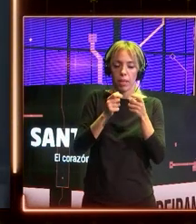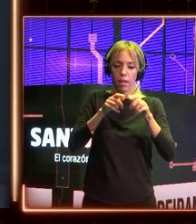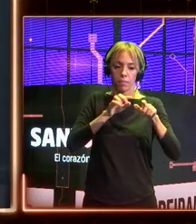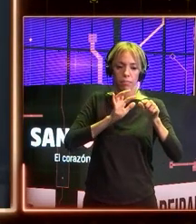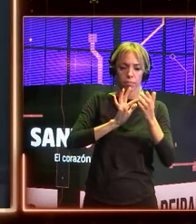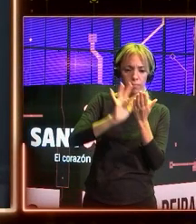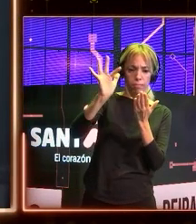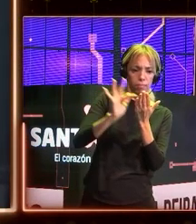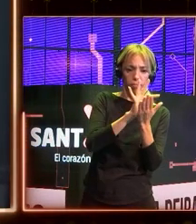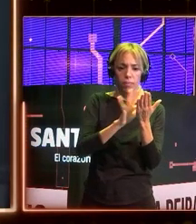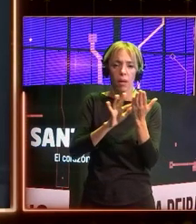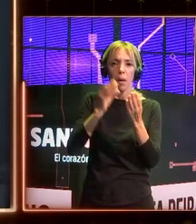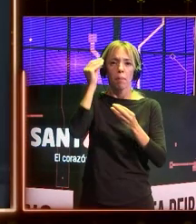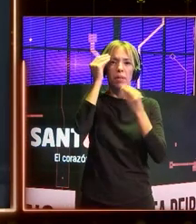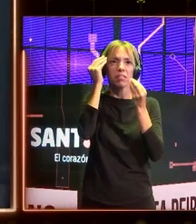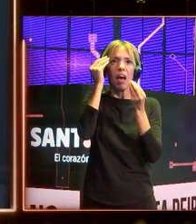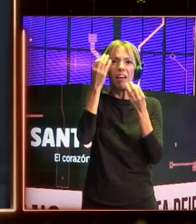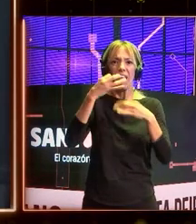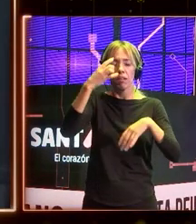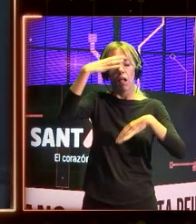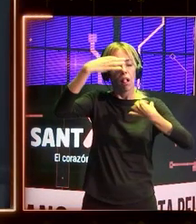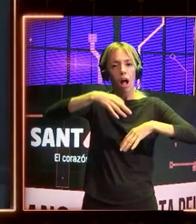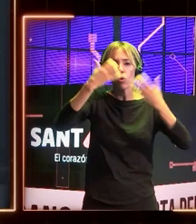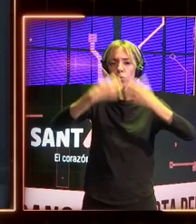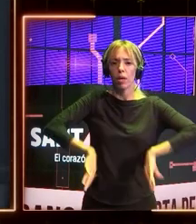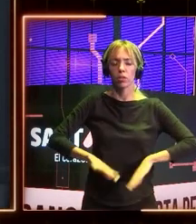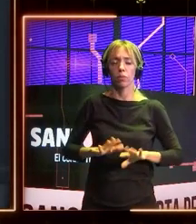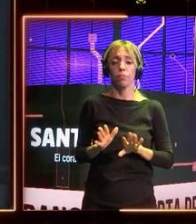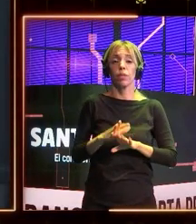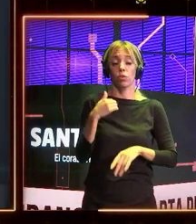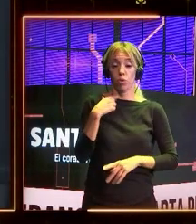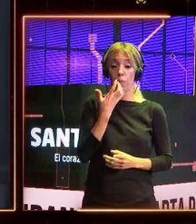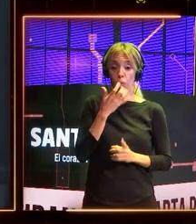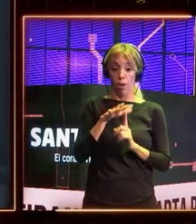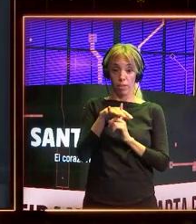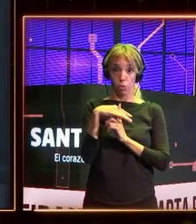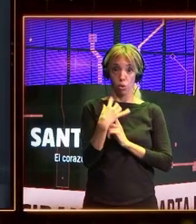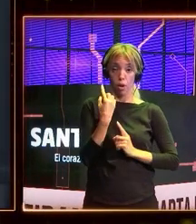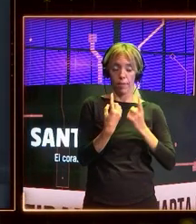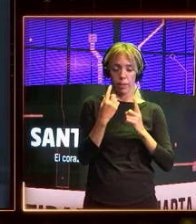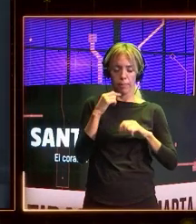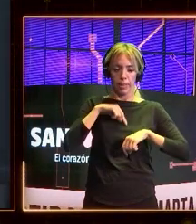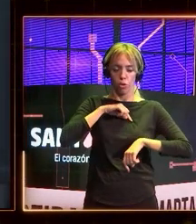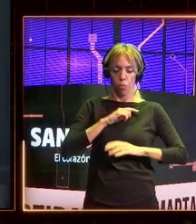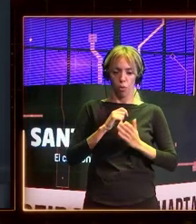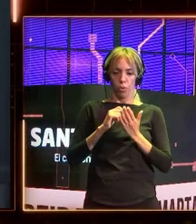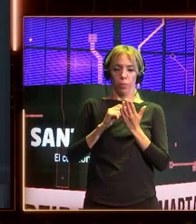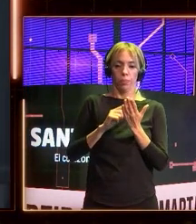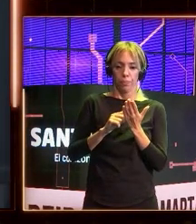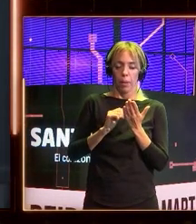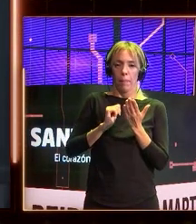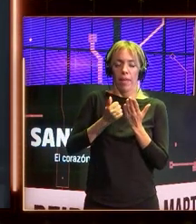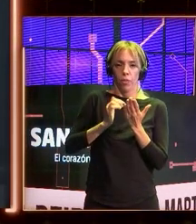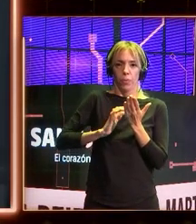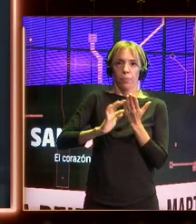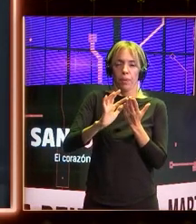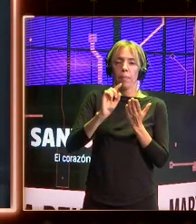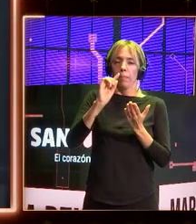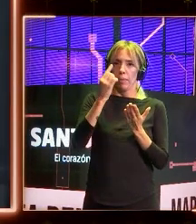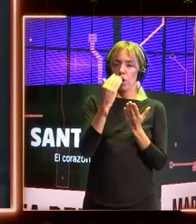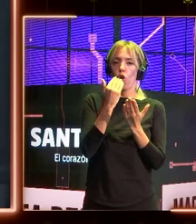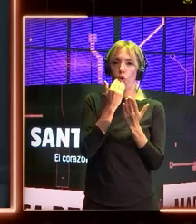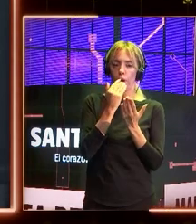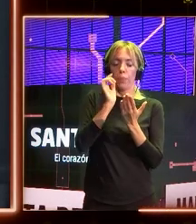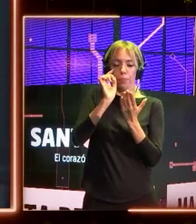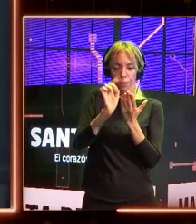mover cosas sin tener que pensarlo siquiera. Yo a menudo en estas circunstancias me encuentro como empezando en loops, ¿no? Como primero abro el correo y